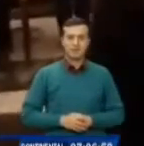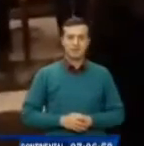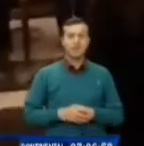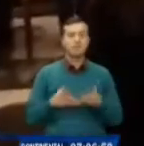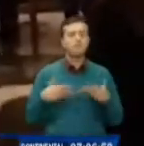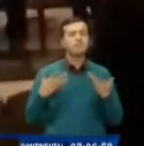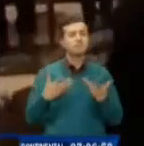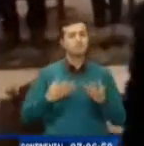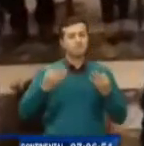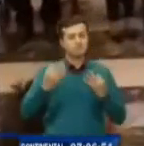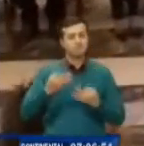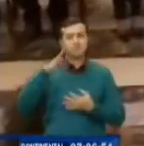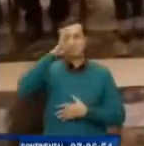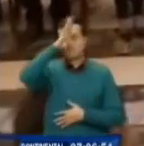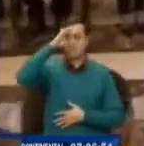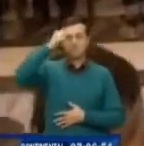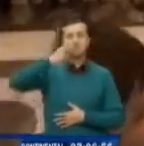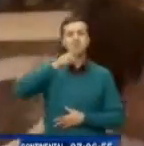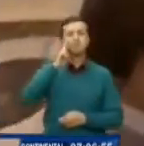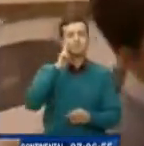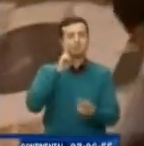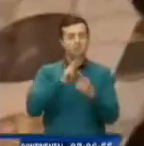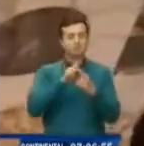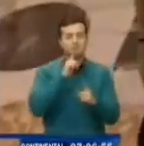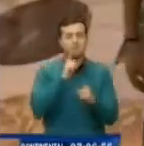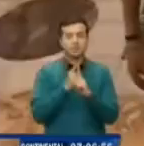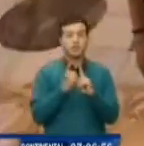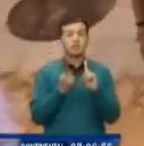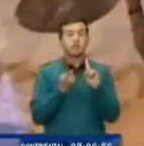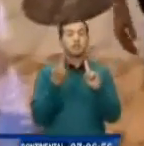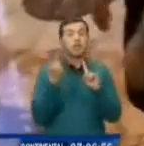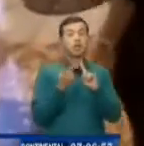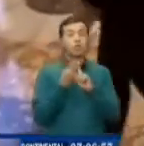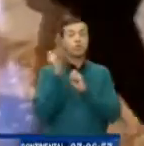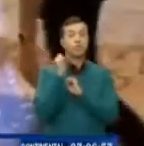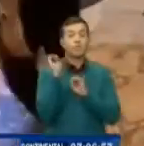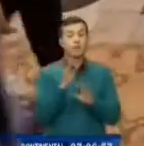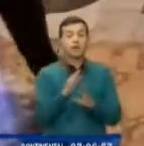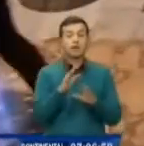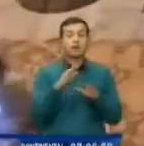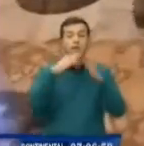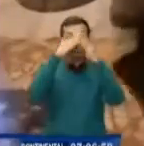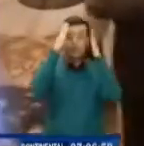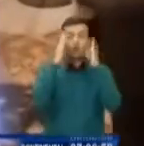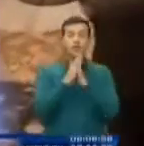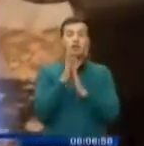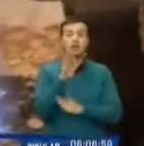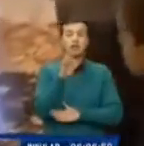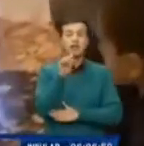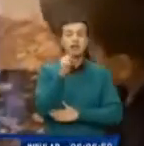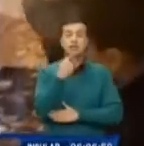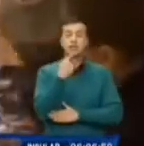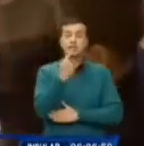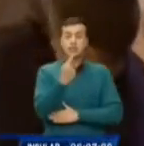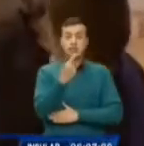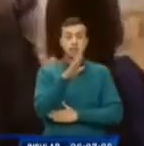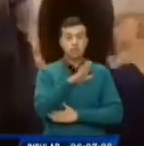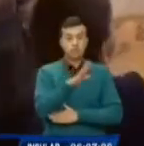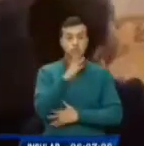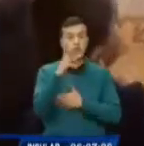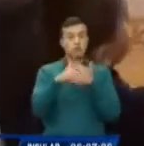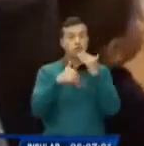Esto mientras el sumo pontífice reconoció un segundo milagro de la Madre Teresa de Calcuta, lo que allana el camino para que la monja sea